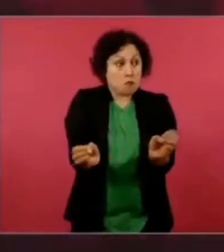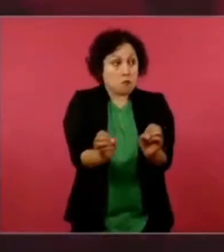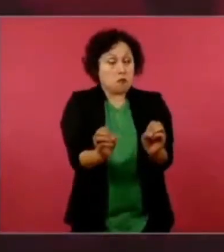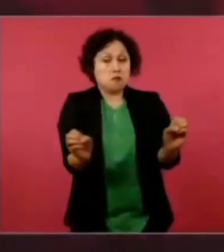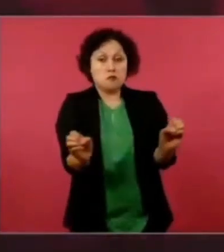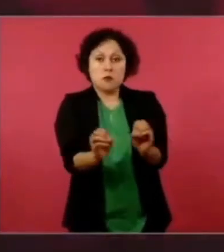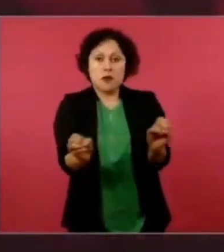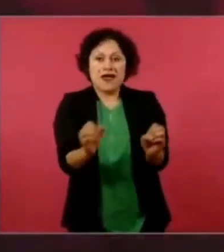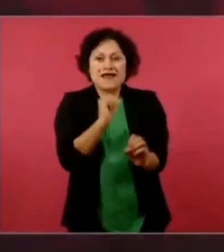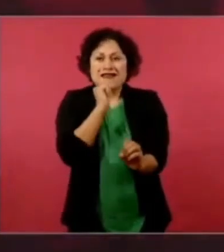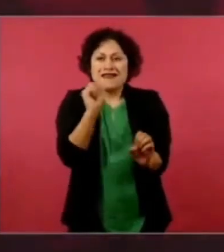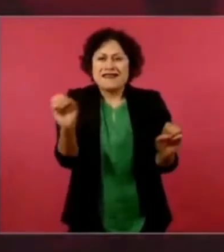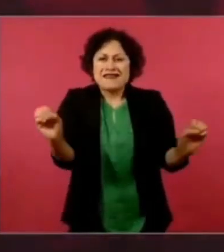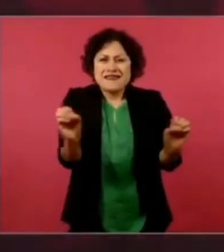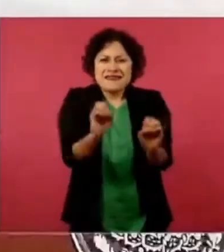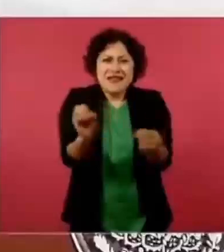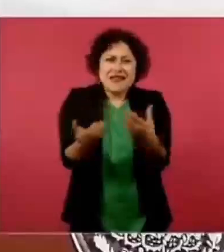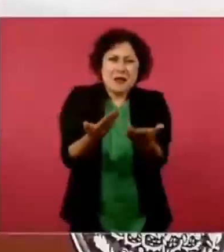ninguna prueba